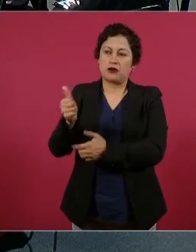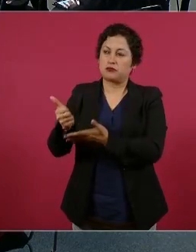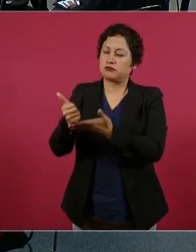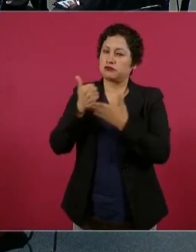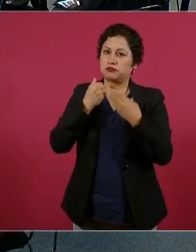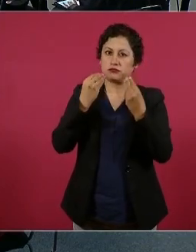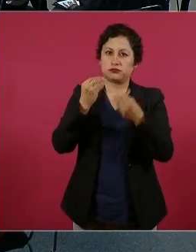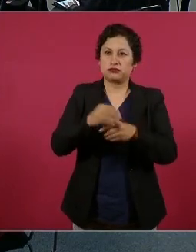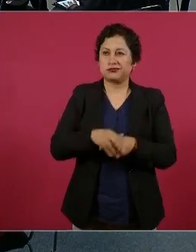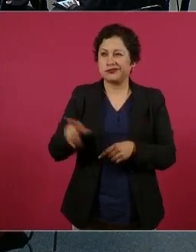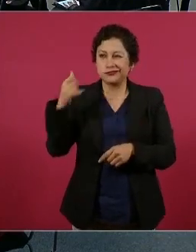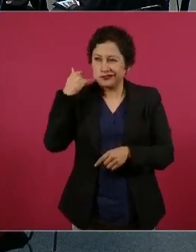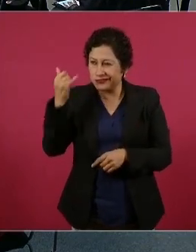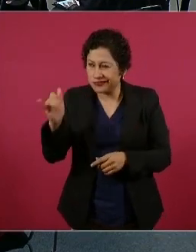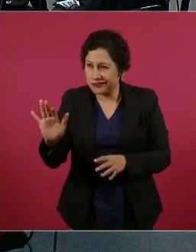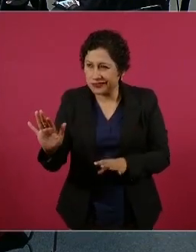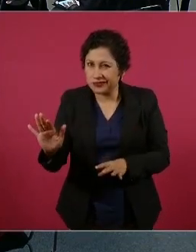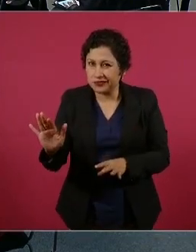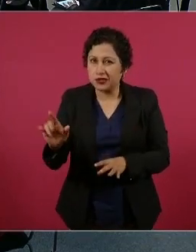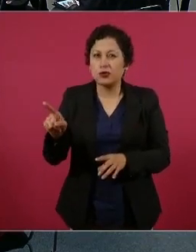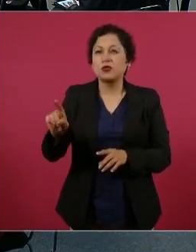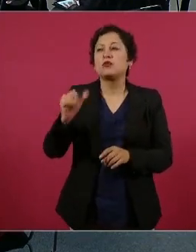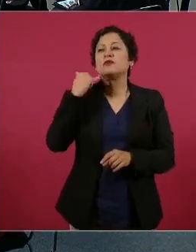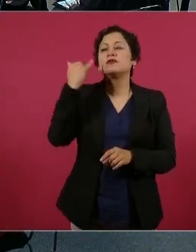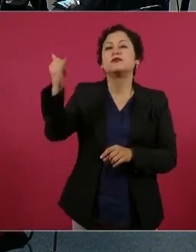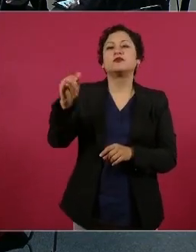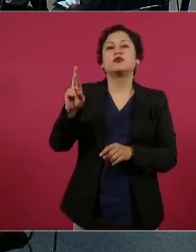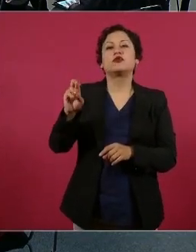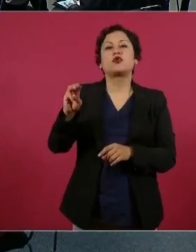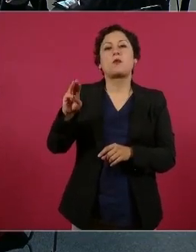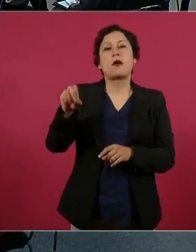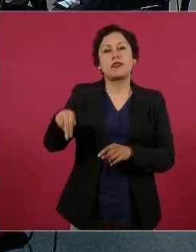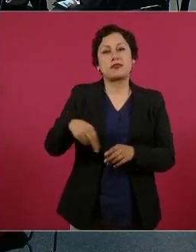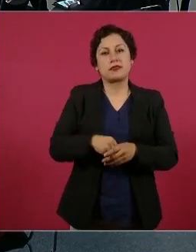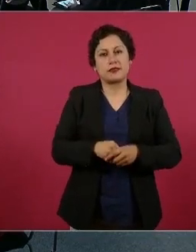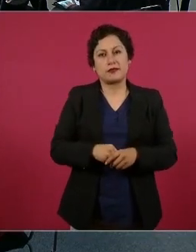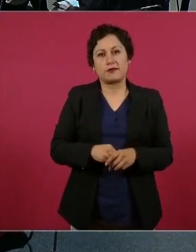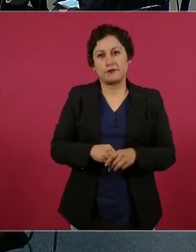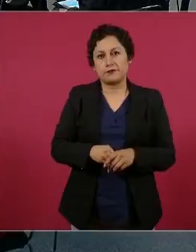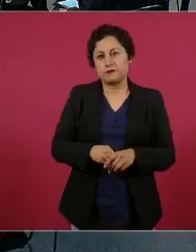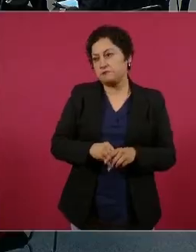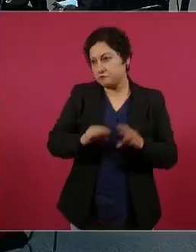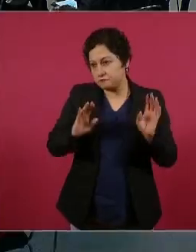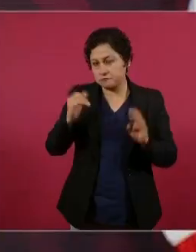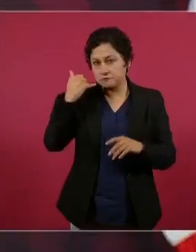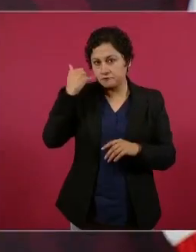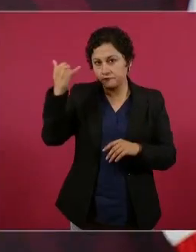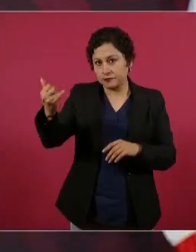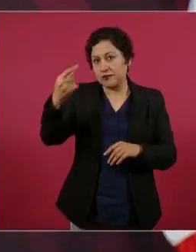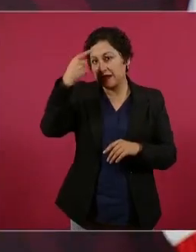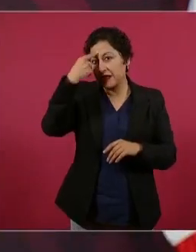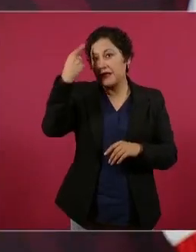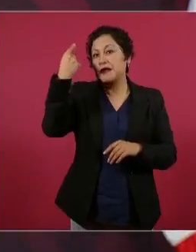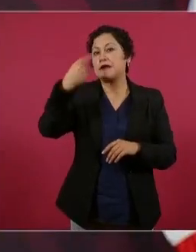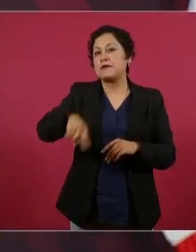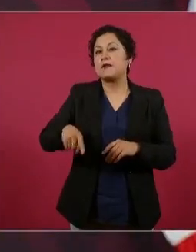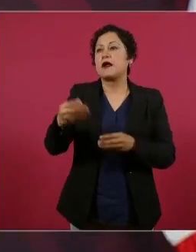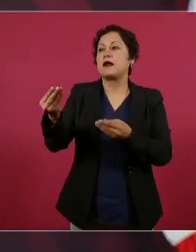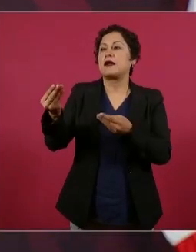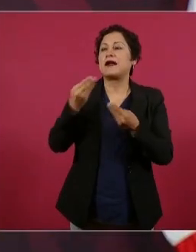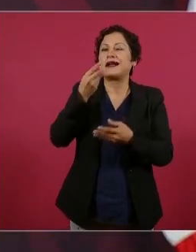No te contesta. A ver si Román, nada más que nos diga cuántas escrituras.